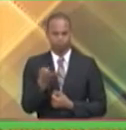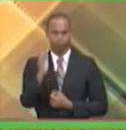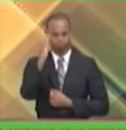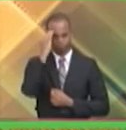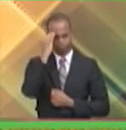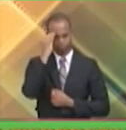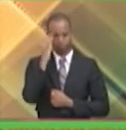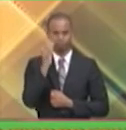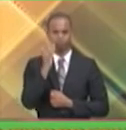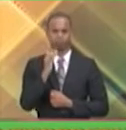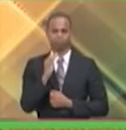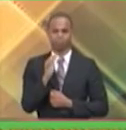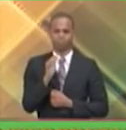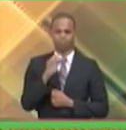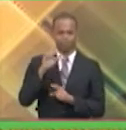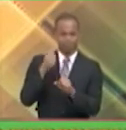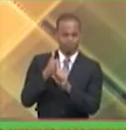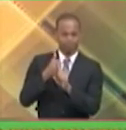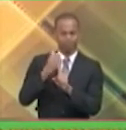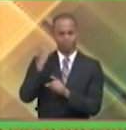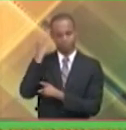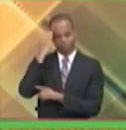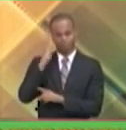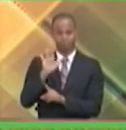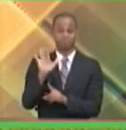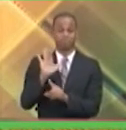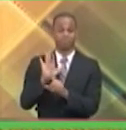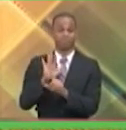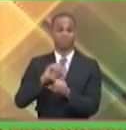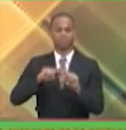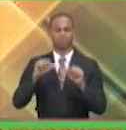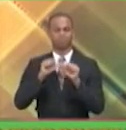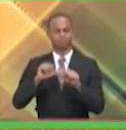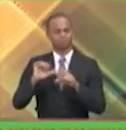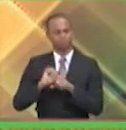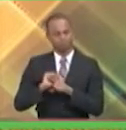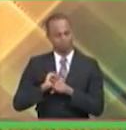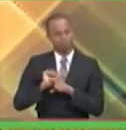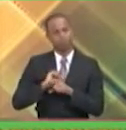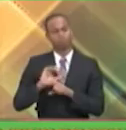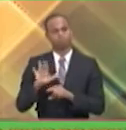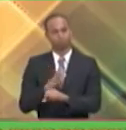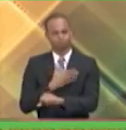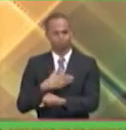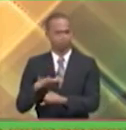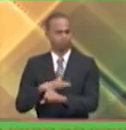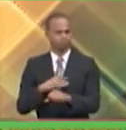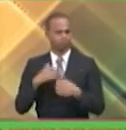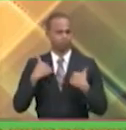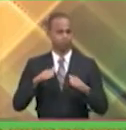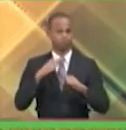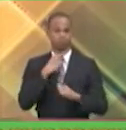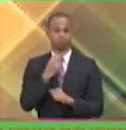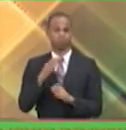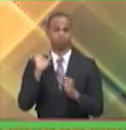conoció él como cantante, pero él sigue entonándose, él sigue perfeccionando su